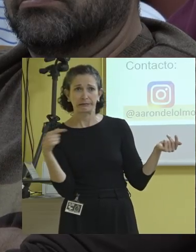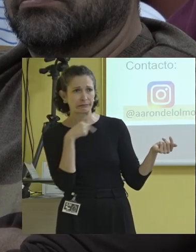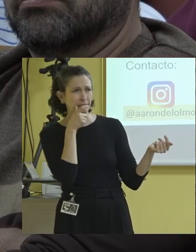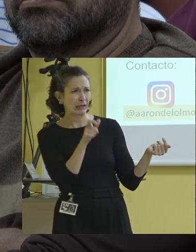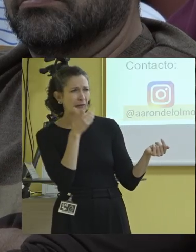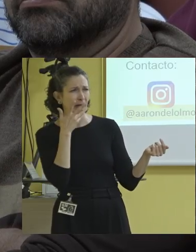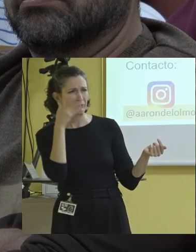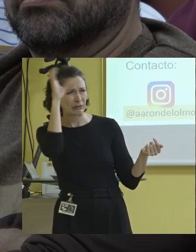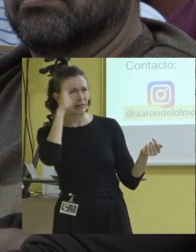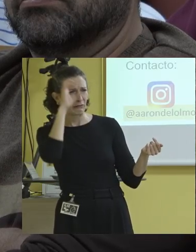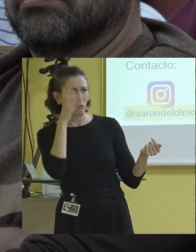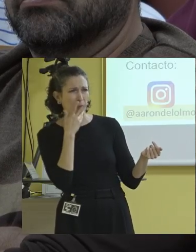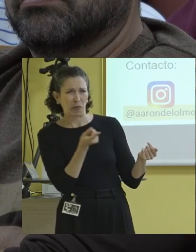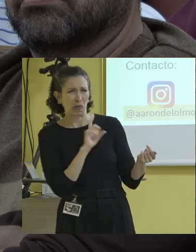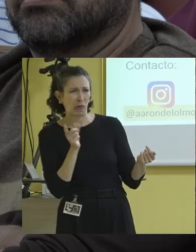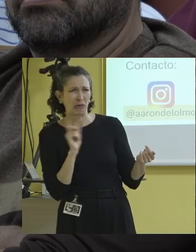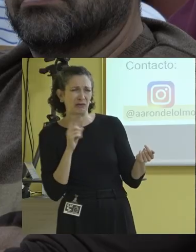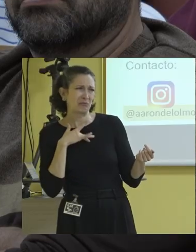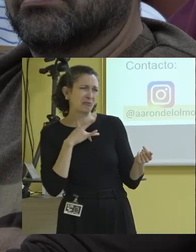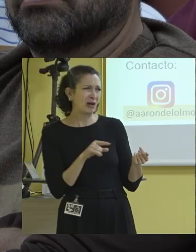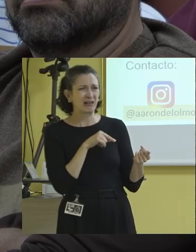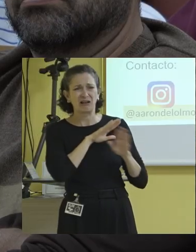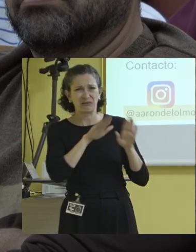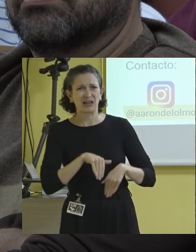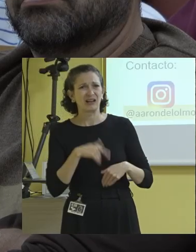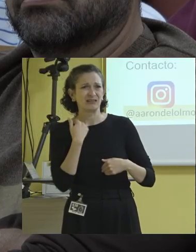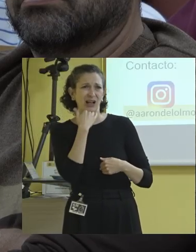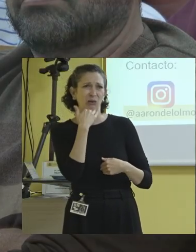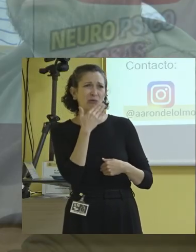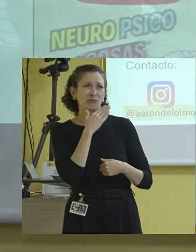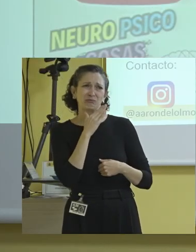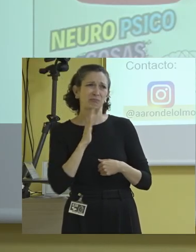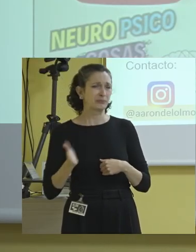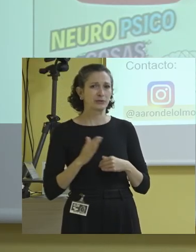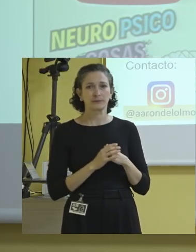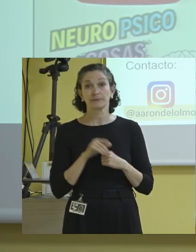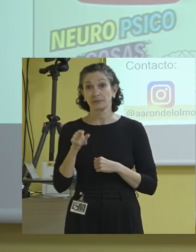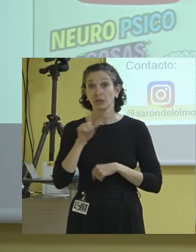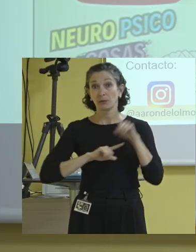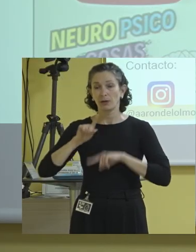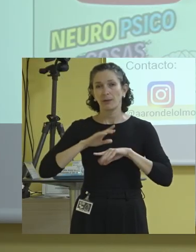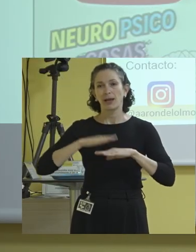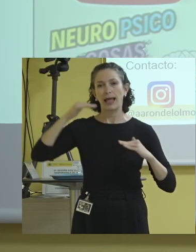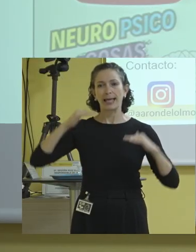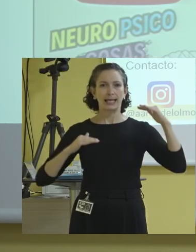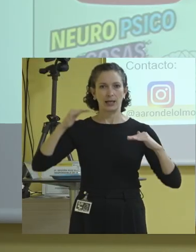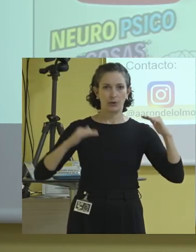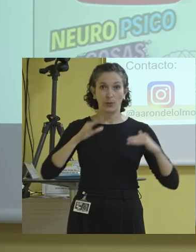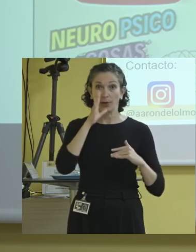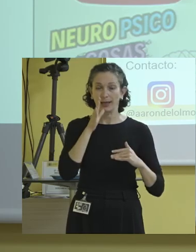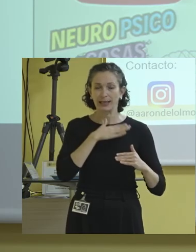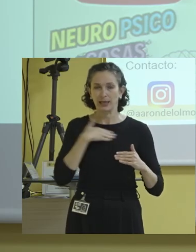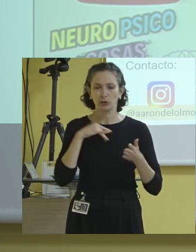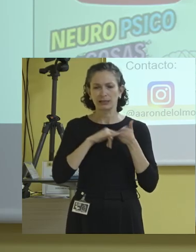término científico en los videos? Entonces, ¿podría ser eso una falencia? Ahí tenemos un problema de buscar el equilibrio, porque queremos ser lo más